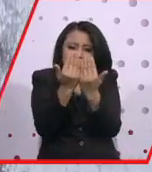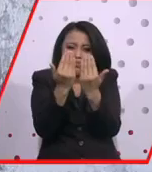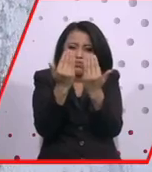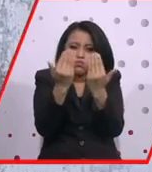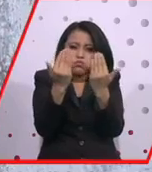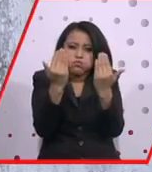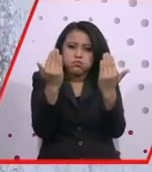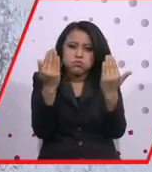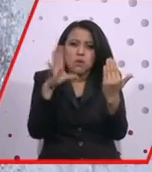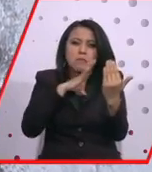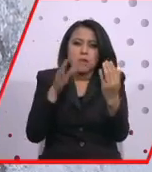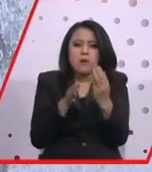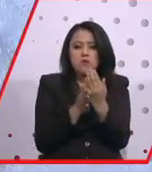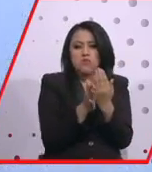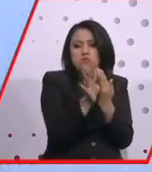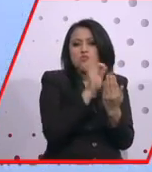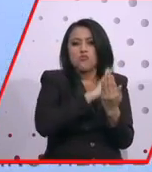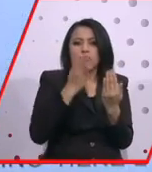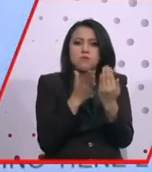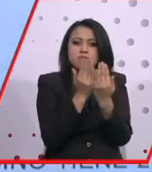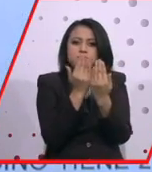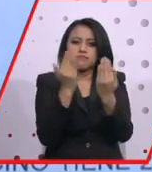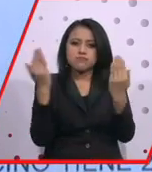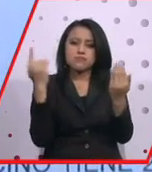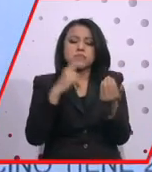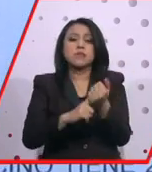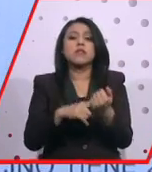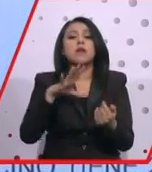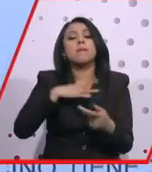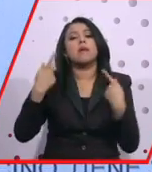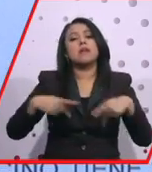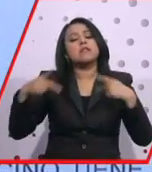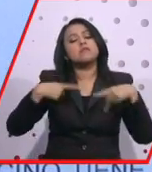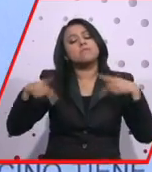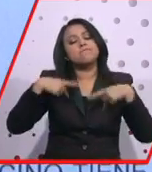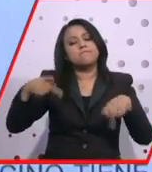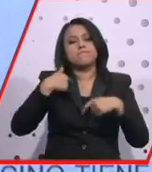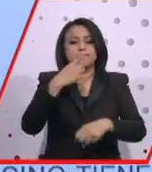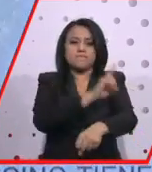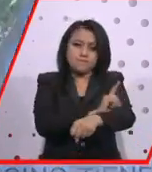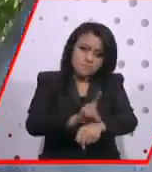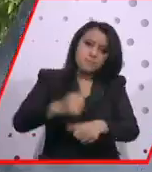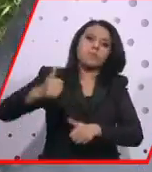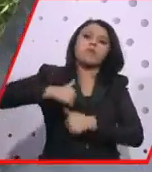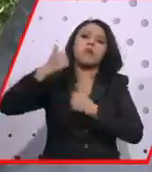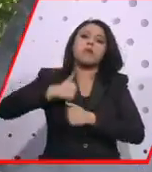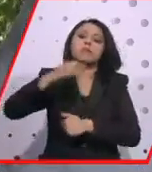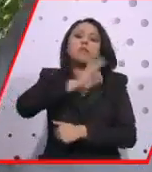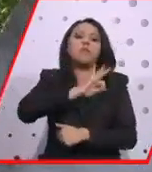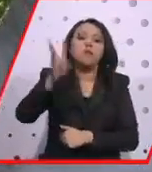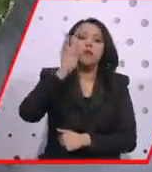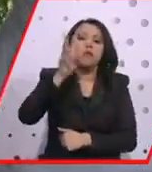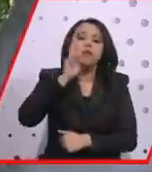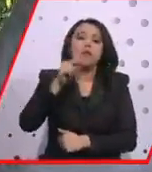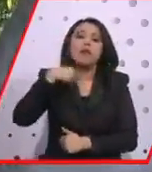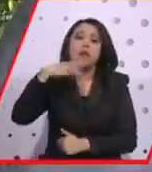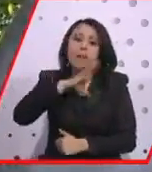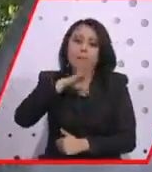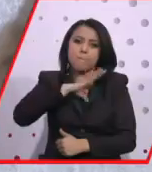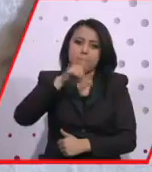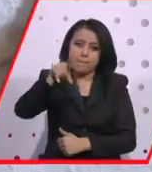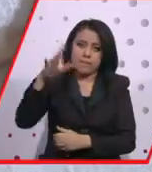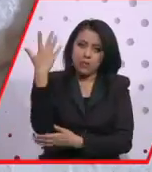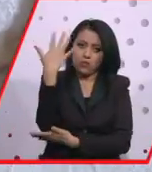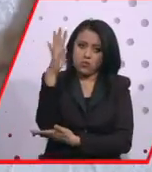incluso cabe la mitad de la mano solicita las autoridades delegacionales evalúen los daños y sobre todo que confirme si este